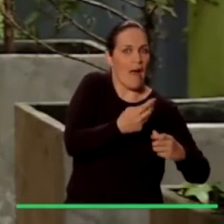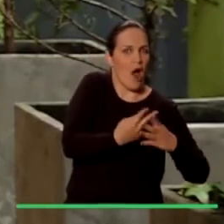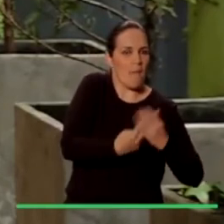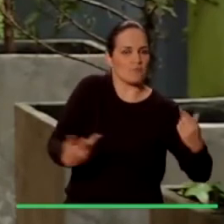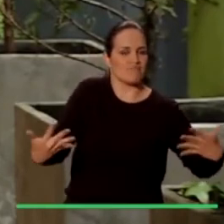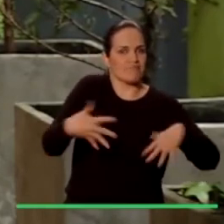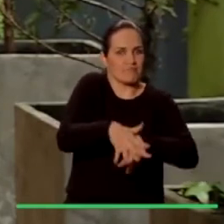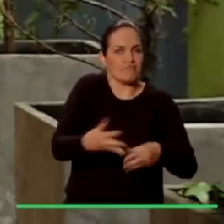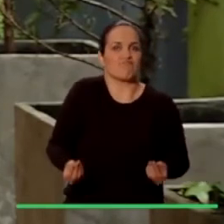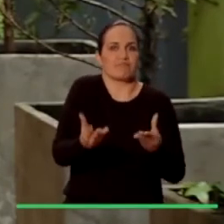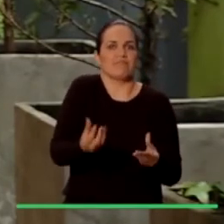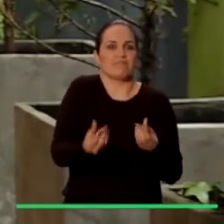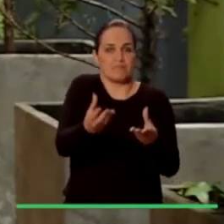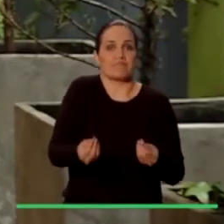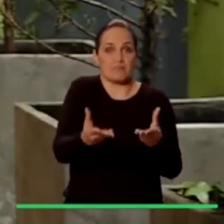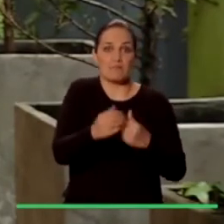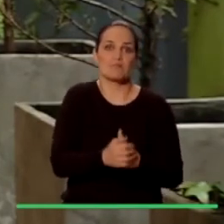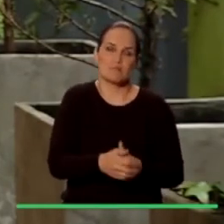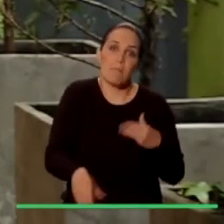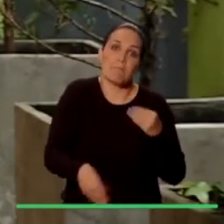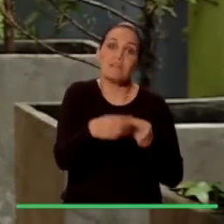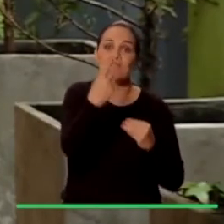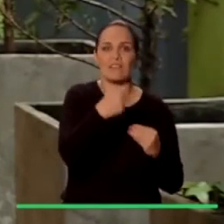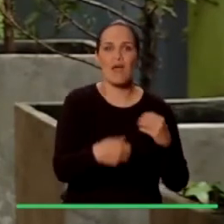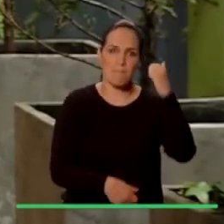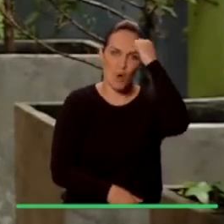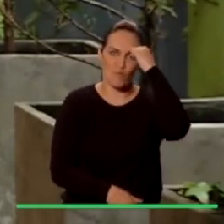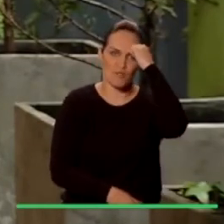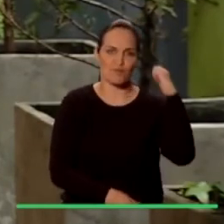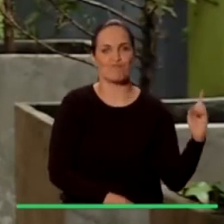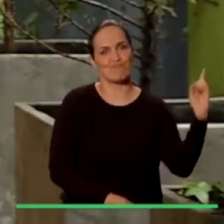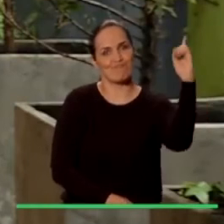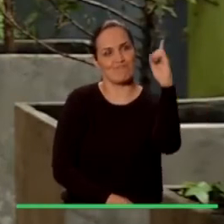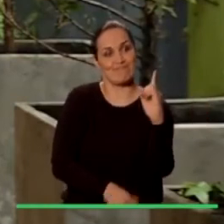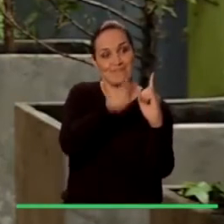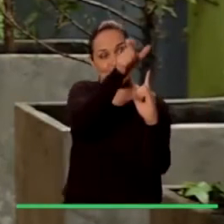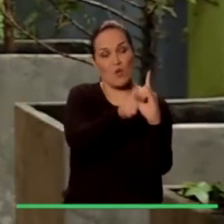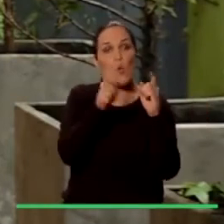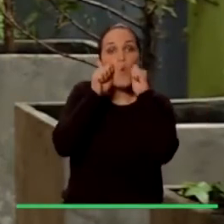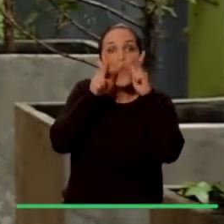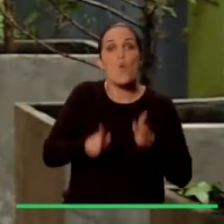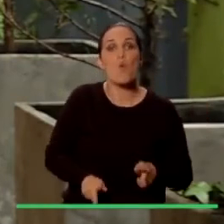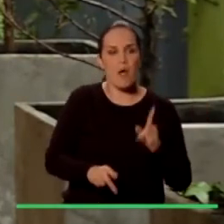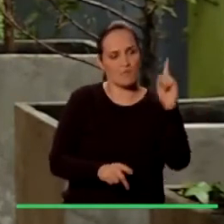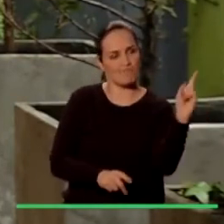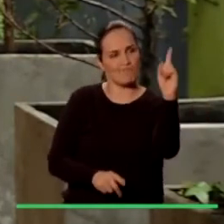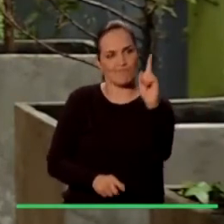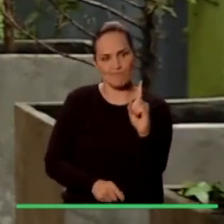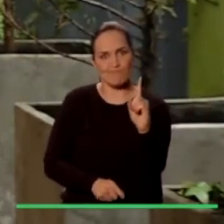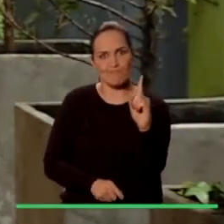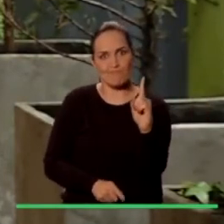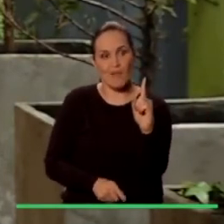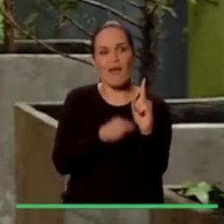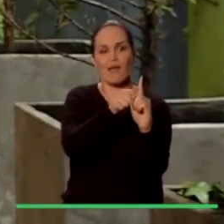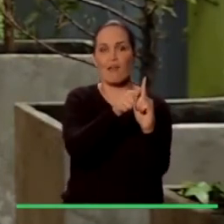comunicación comunitario que se encuentran en las regiones y desde luego que no puede faltar el profesor, porque la presencia humana